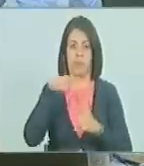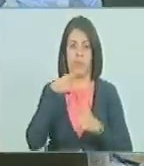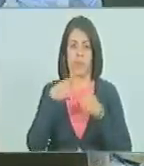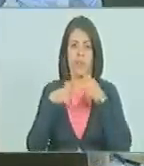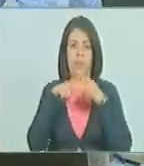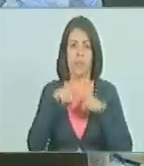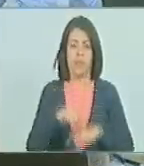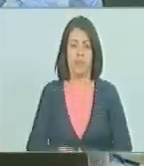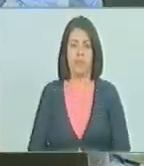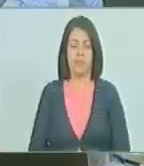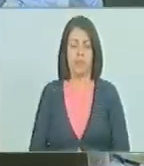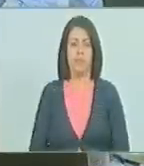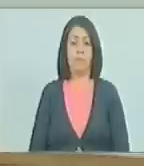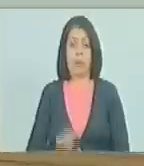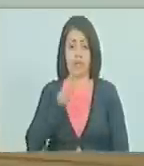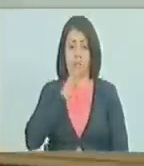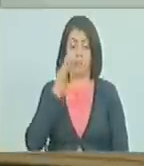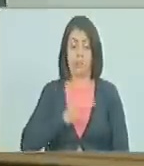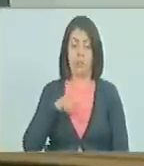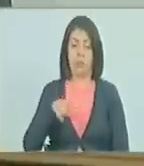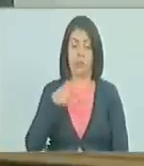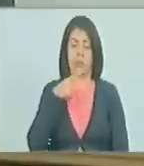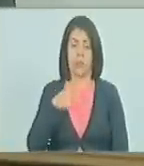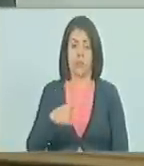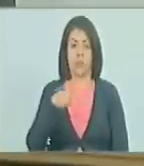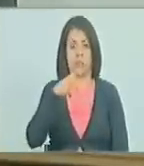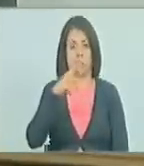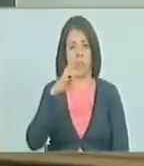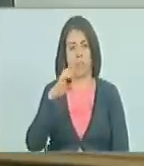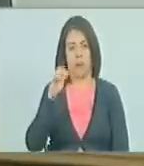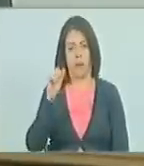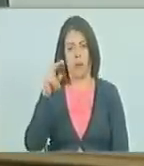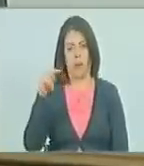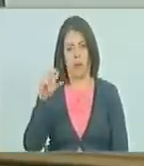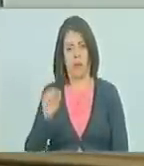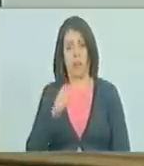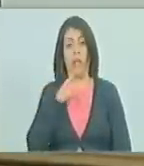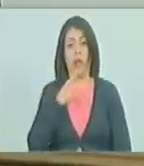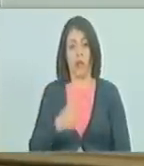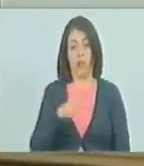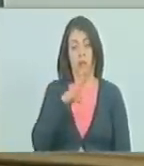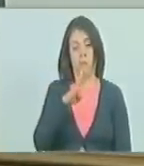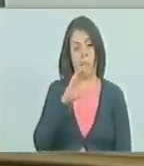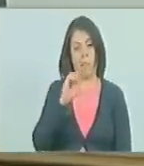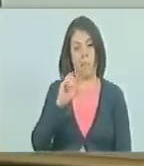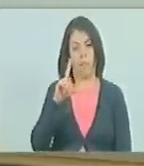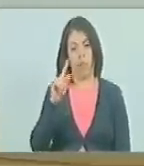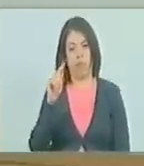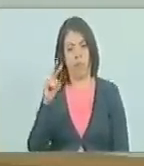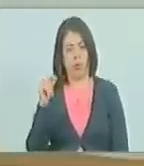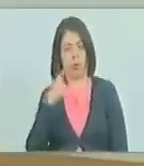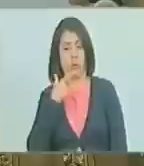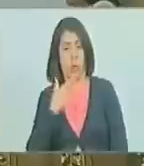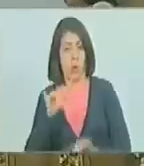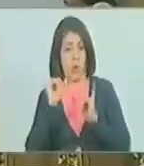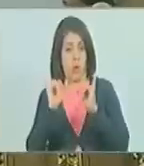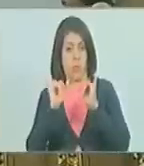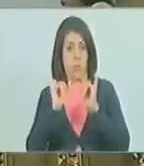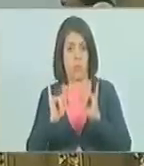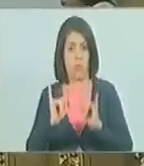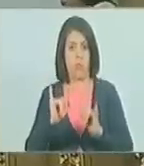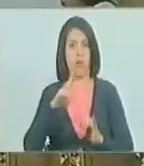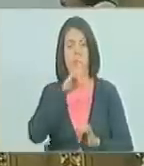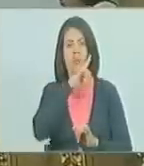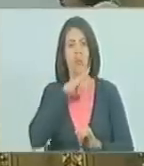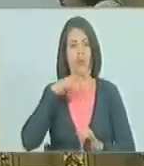está confirmado. Lo dice Spears y lo dice Bolton. Lo mismo que le pasó a Duque, que Duque